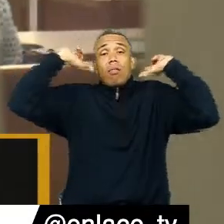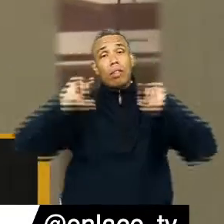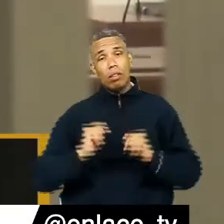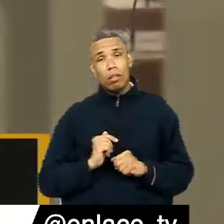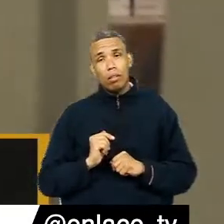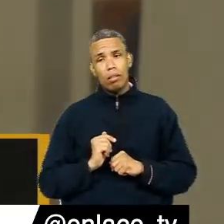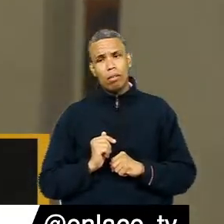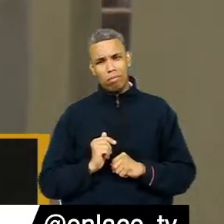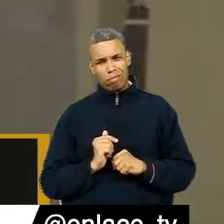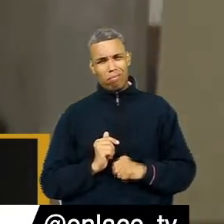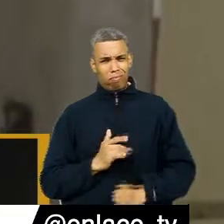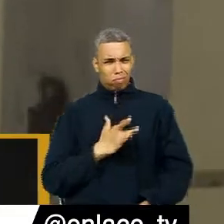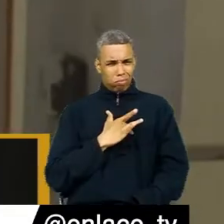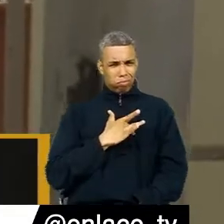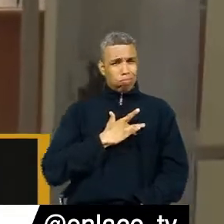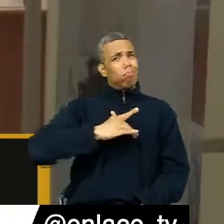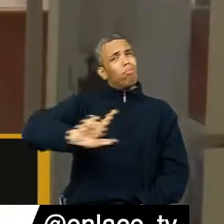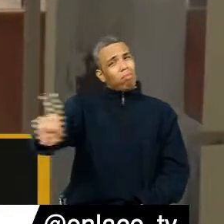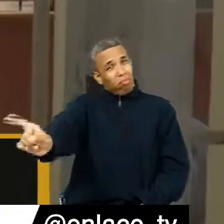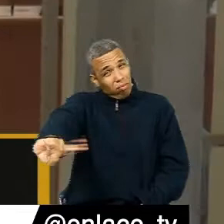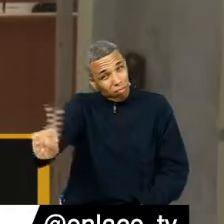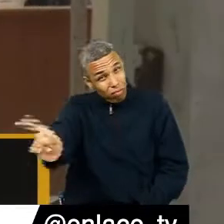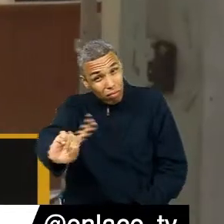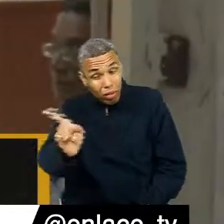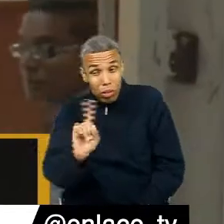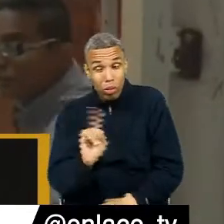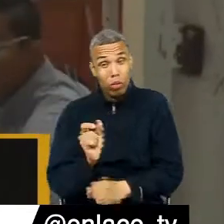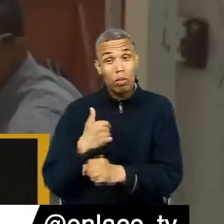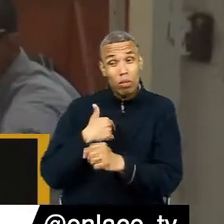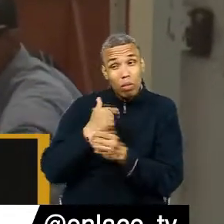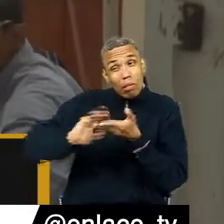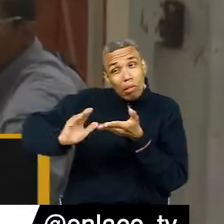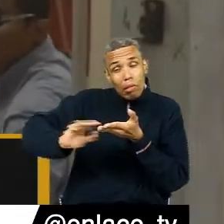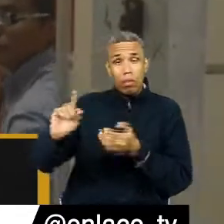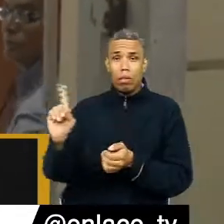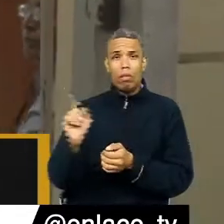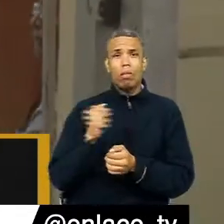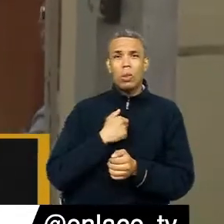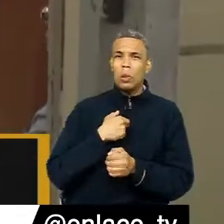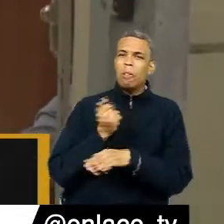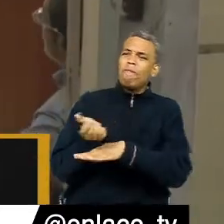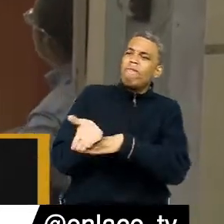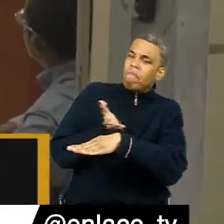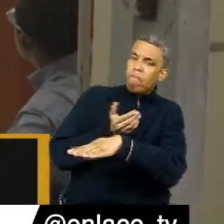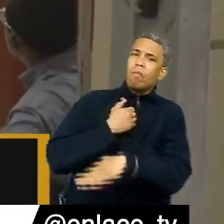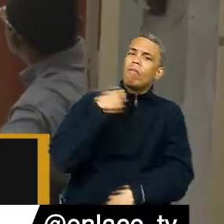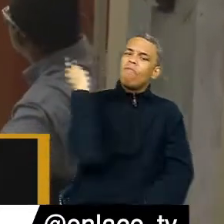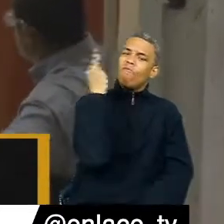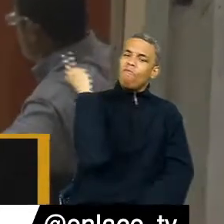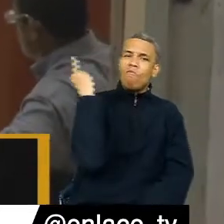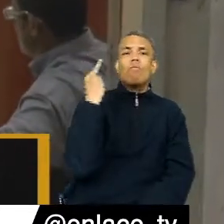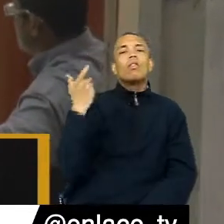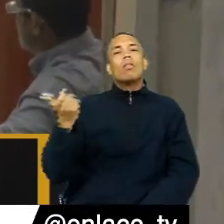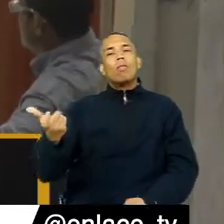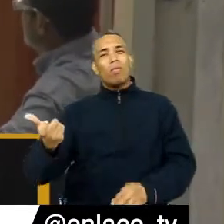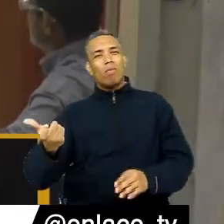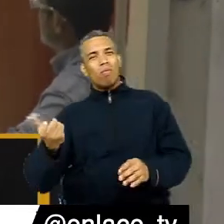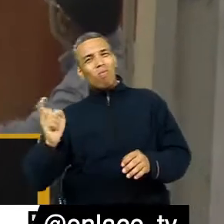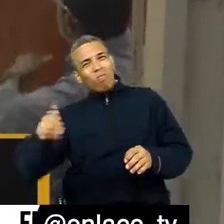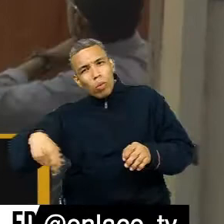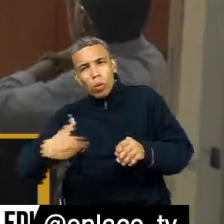que hablando con la juez de ese del tema, pero igual vamos a apelar al tribunal de Bucaramanga a ver que si nos